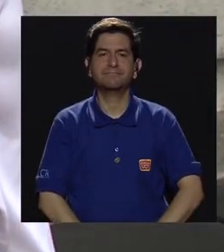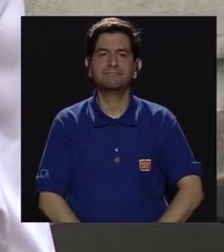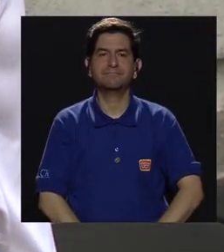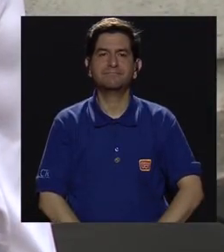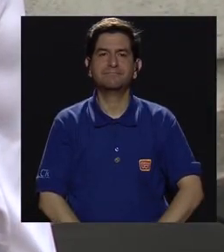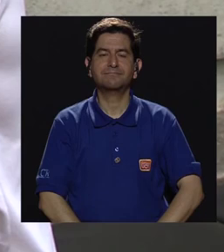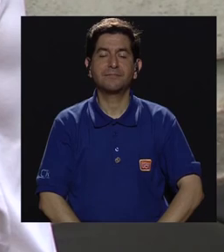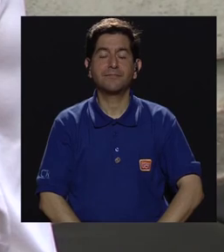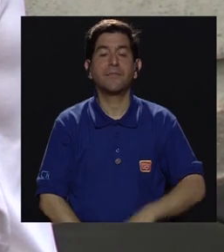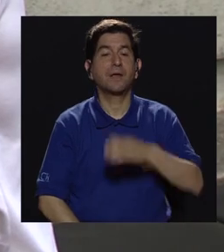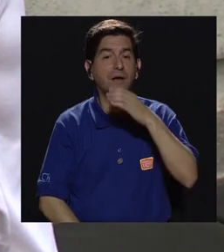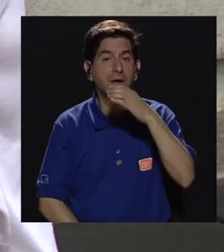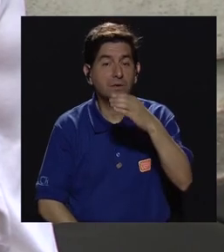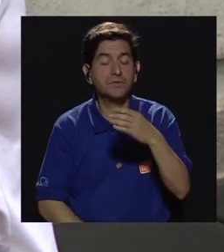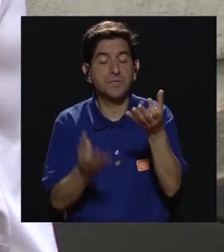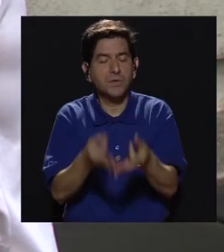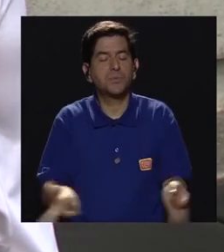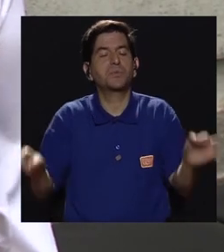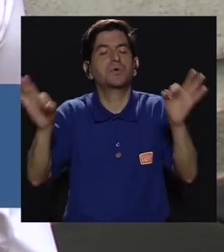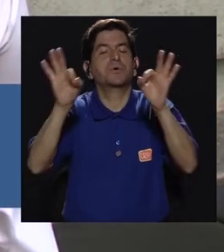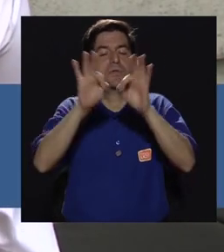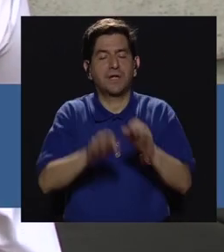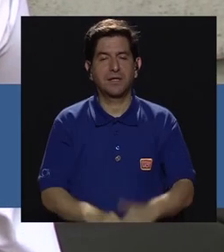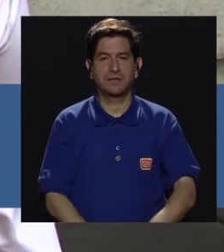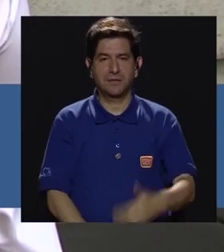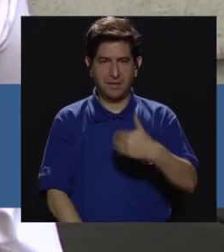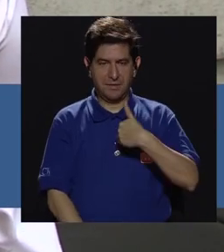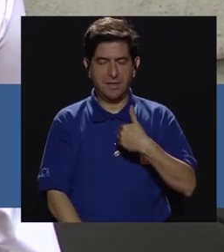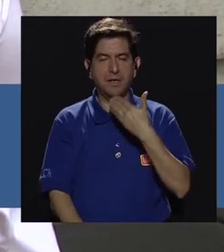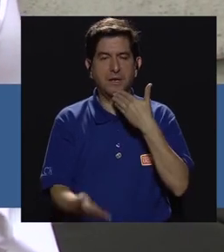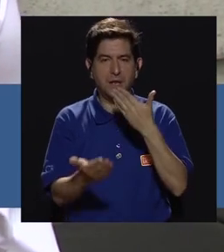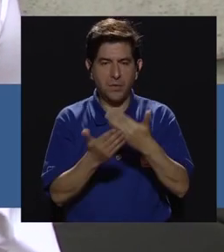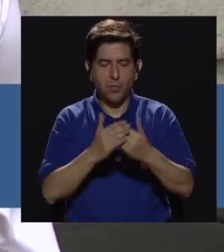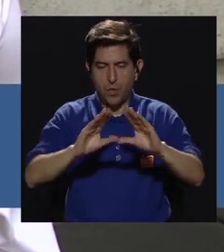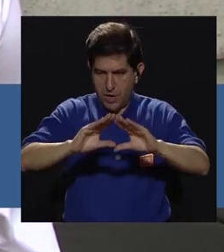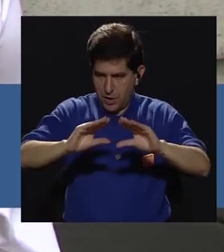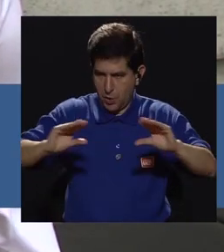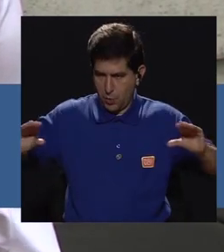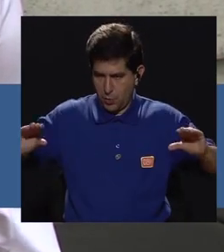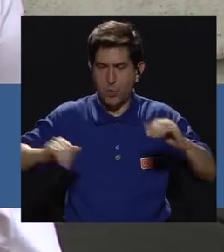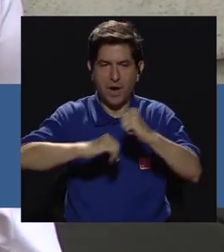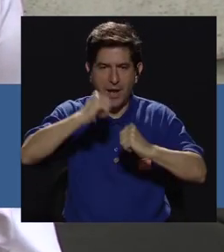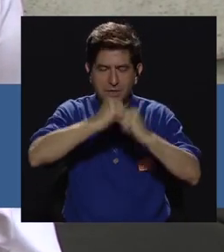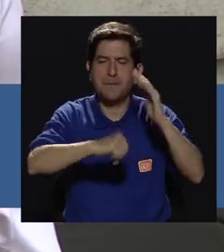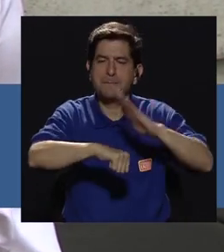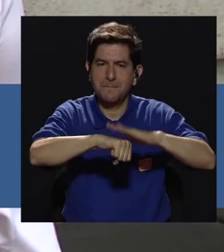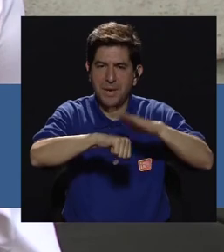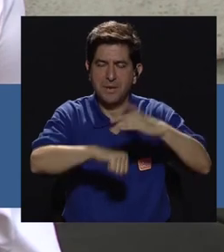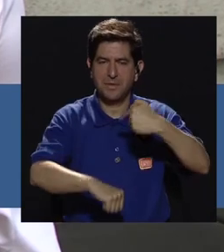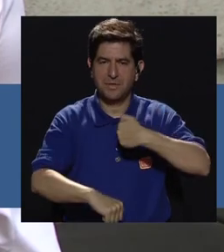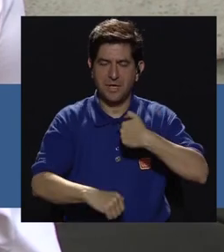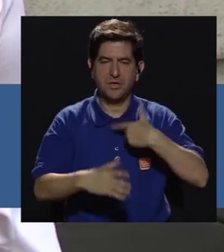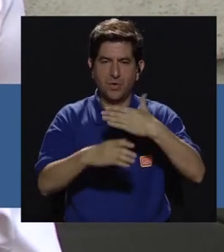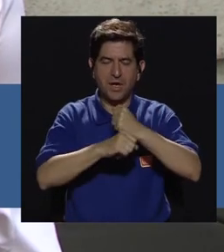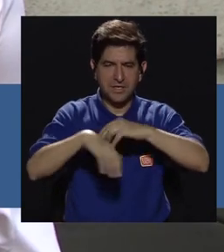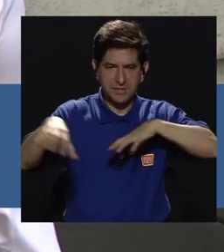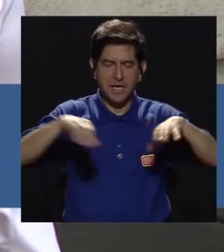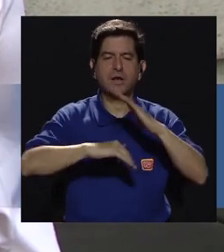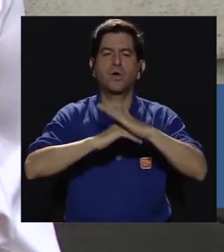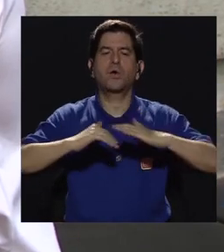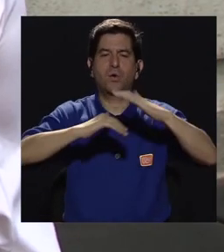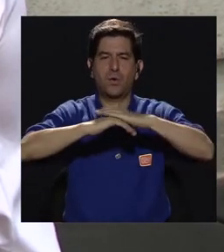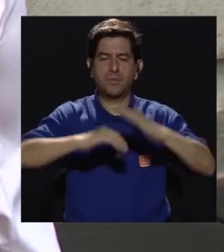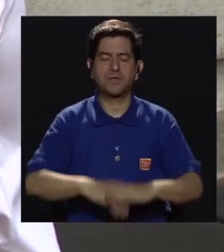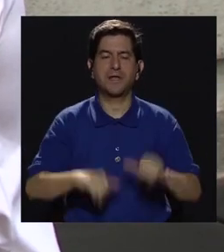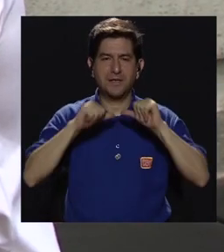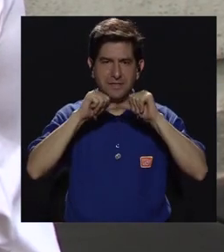Les recordamos que es de vital importancia tener una buena colchoneta, una buena estructura que me permita realizar el ejercicio con comodidad.